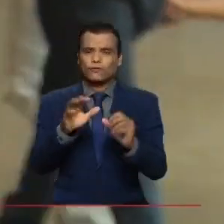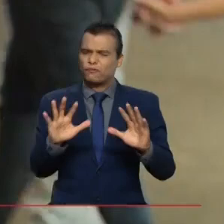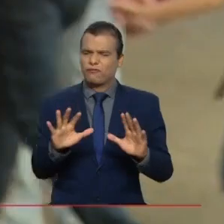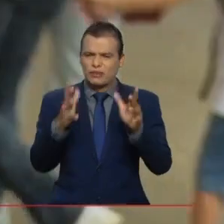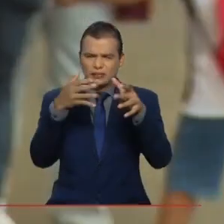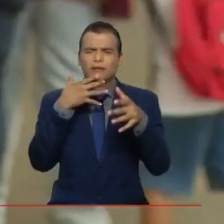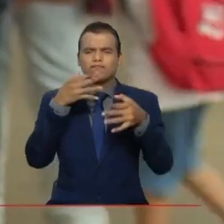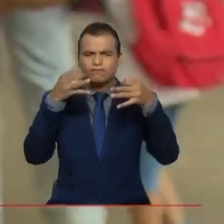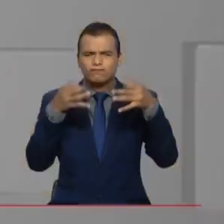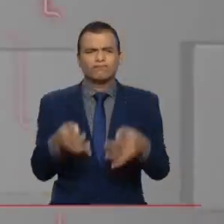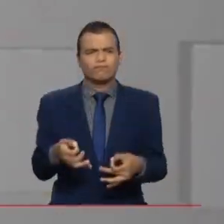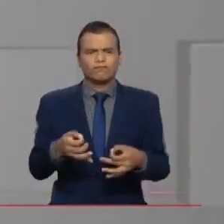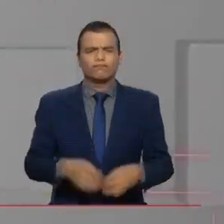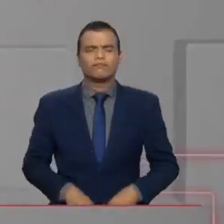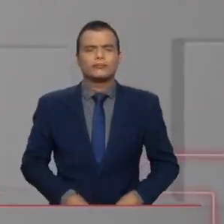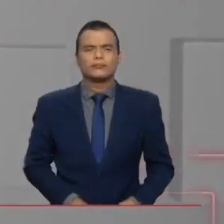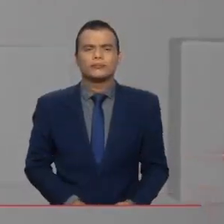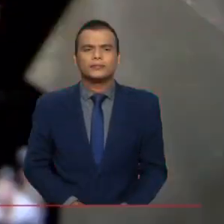esta plataforma.